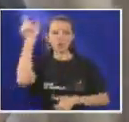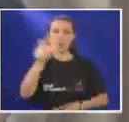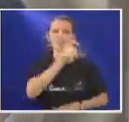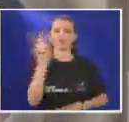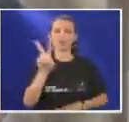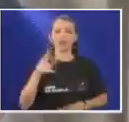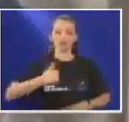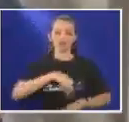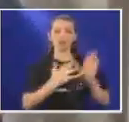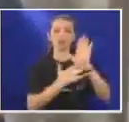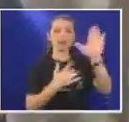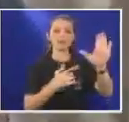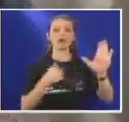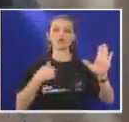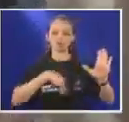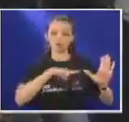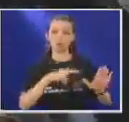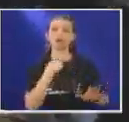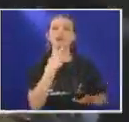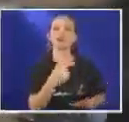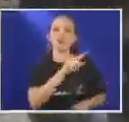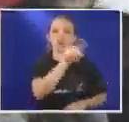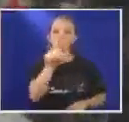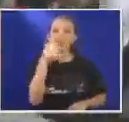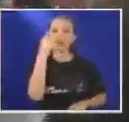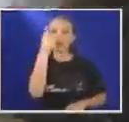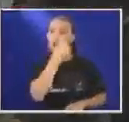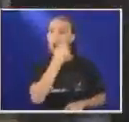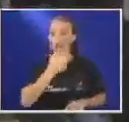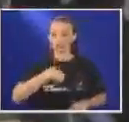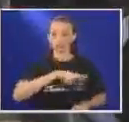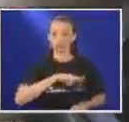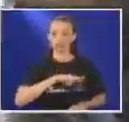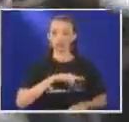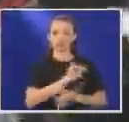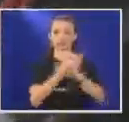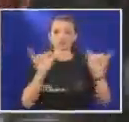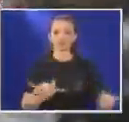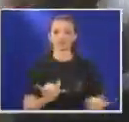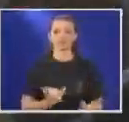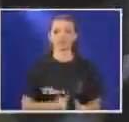gente, somos su voz y sus ojos. Alejandro Tastet, El Observador.